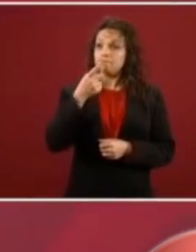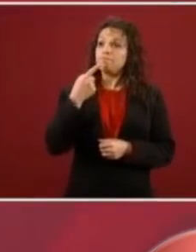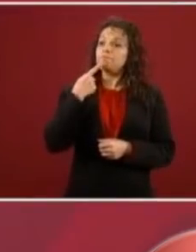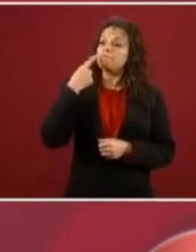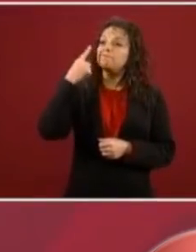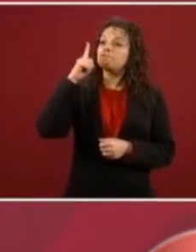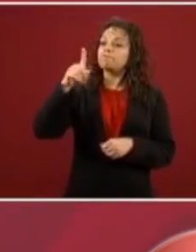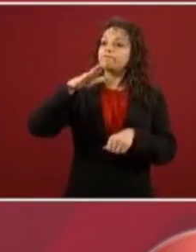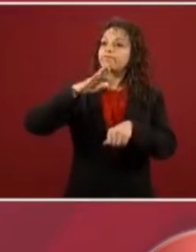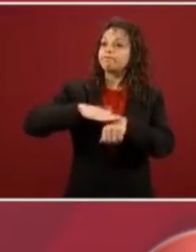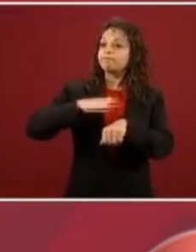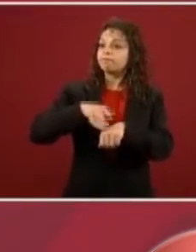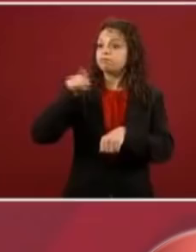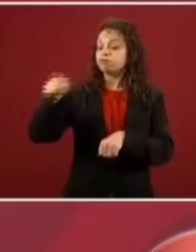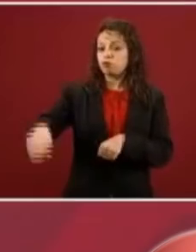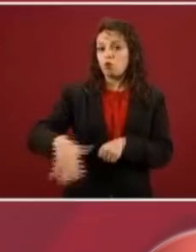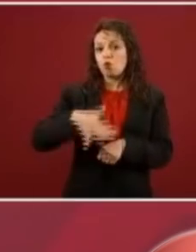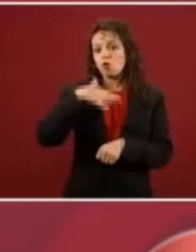de dinero,